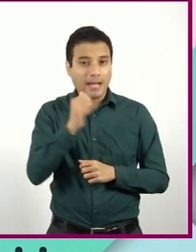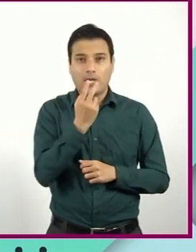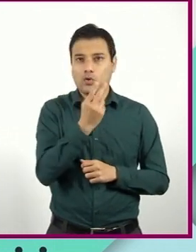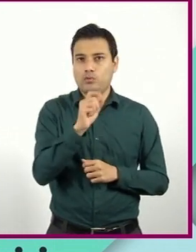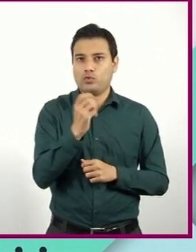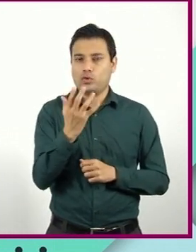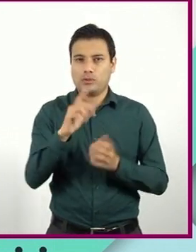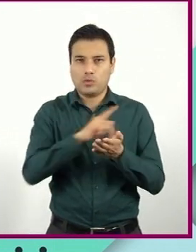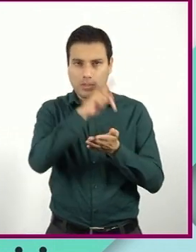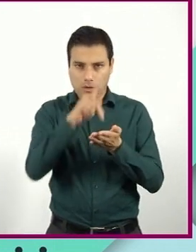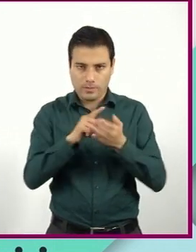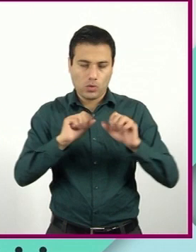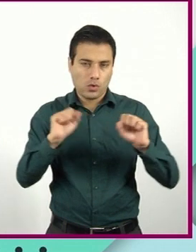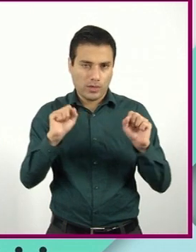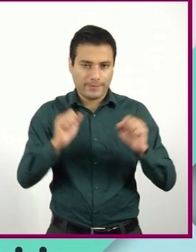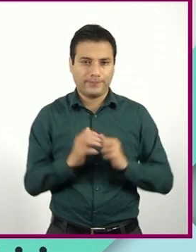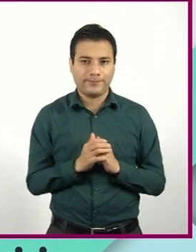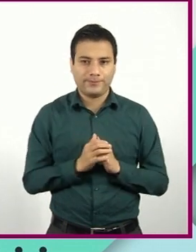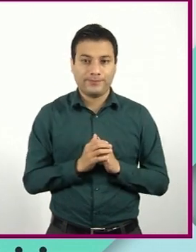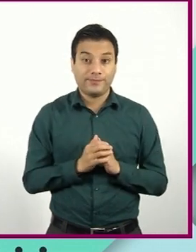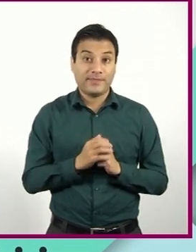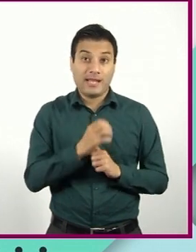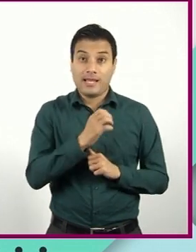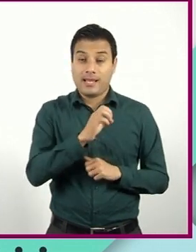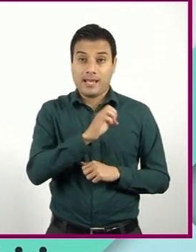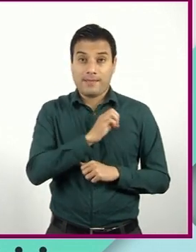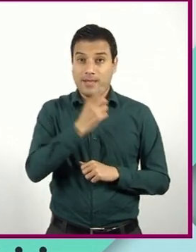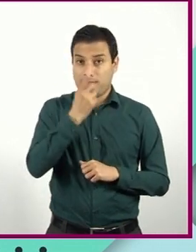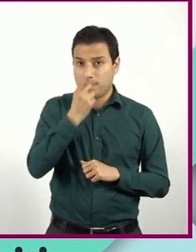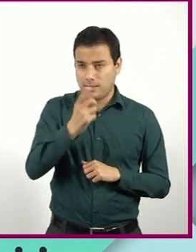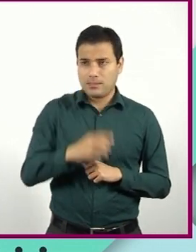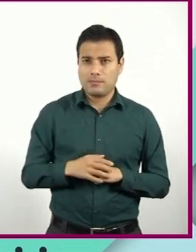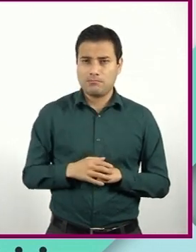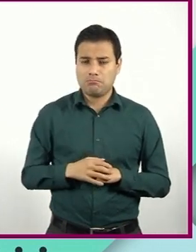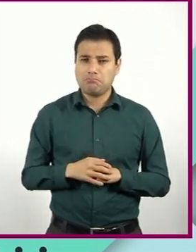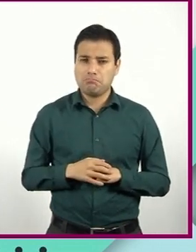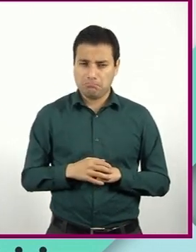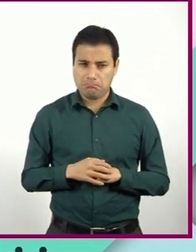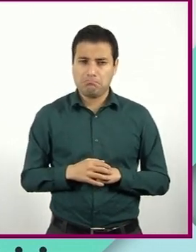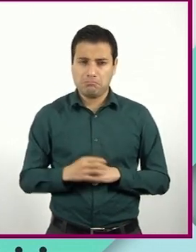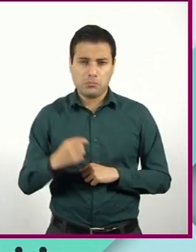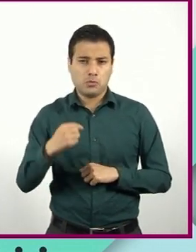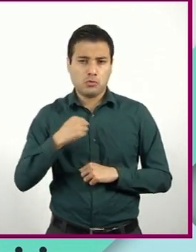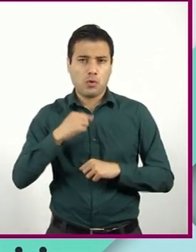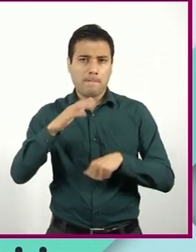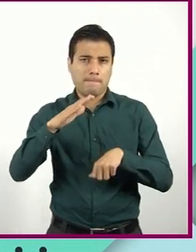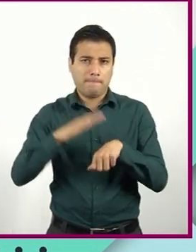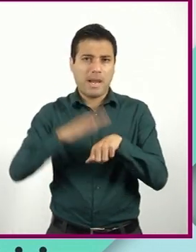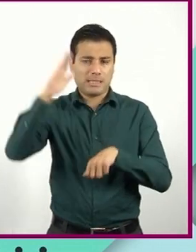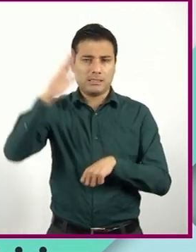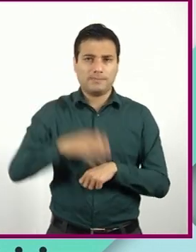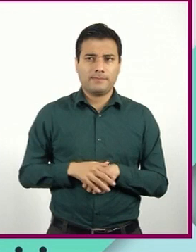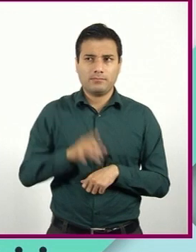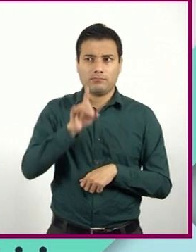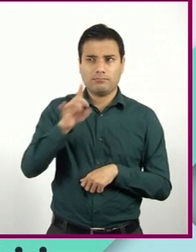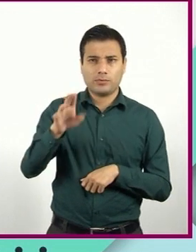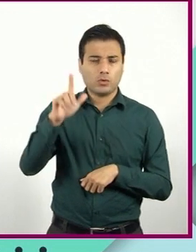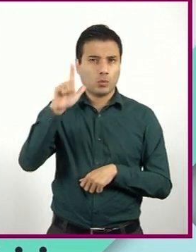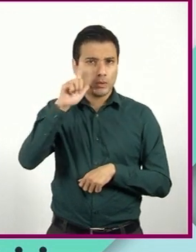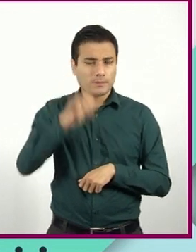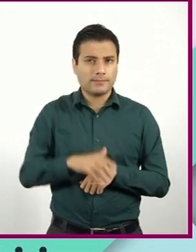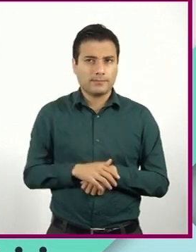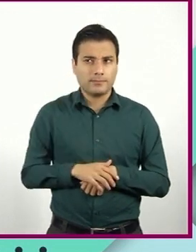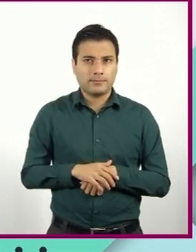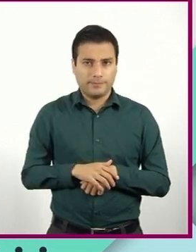2.5 kilómetros. Emma dice que corrió más que Luis, pero menos que Ana. ¿Es esto